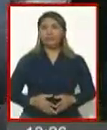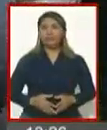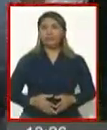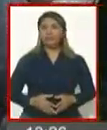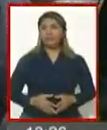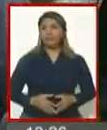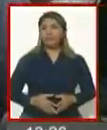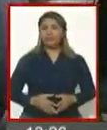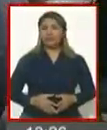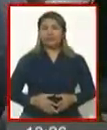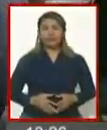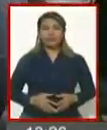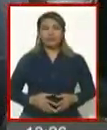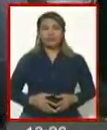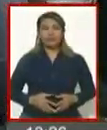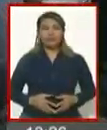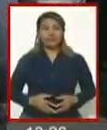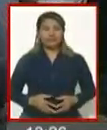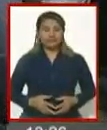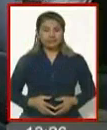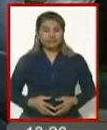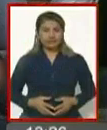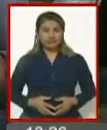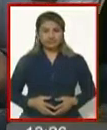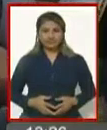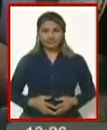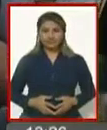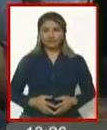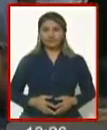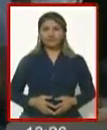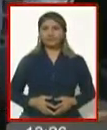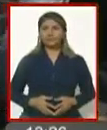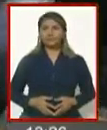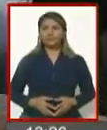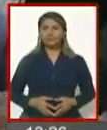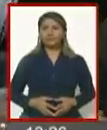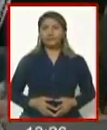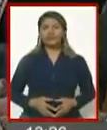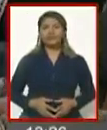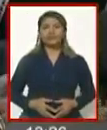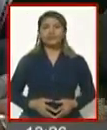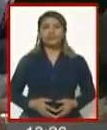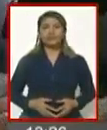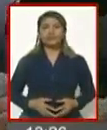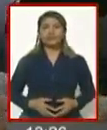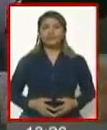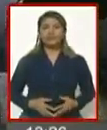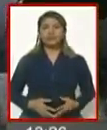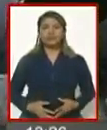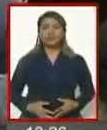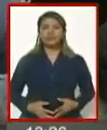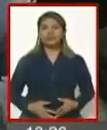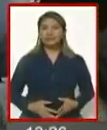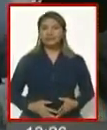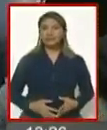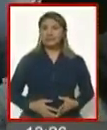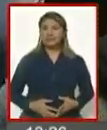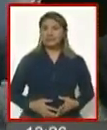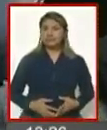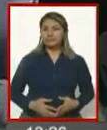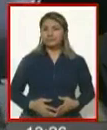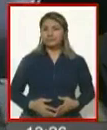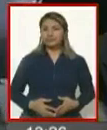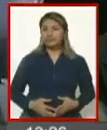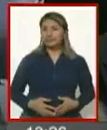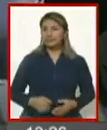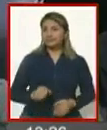cuatro aniversarios. Todos los alcaldes, concejales, bueno, hoy de Cruz,